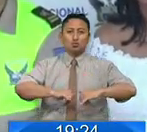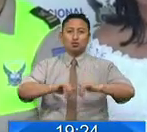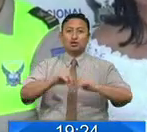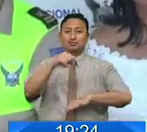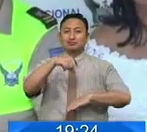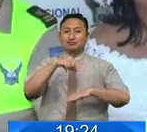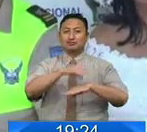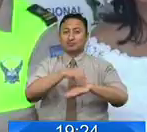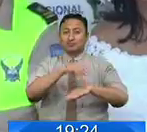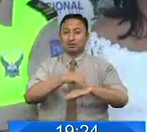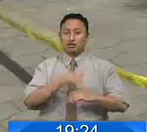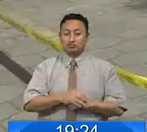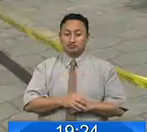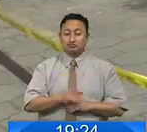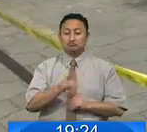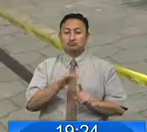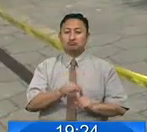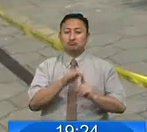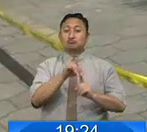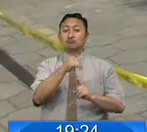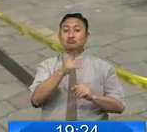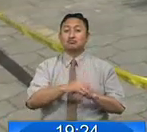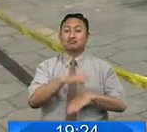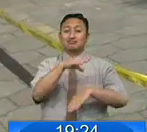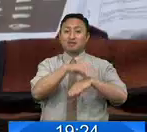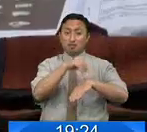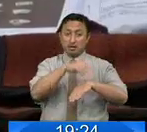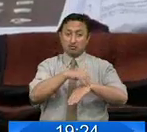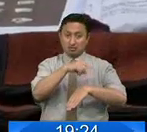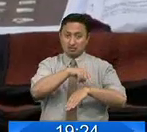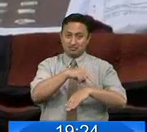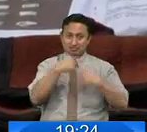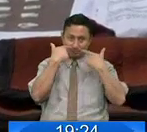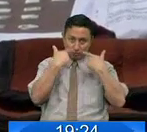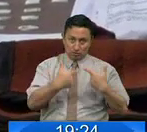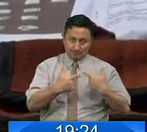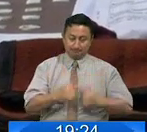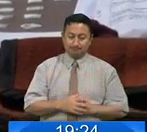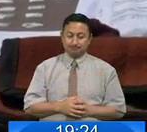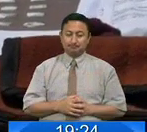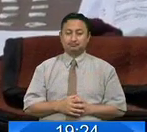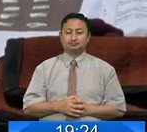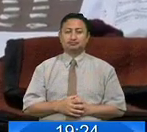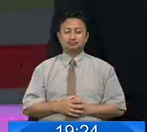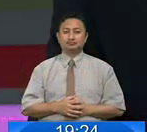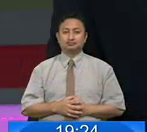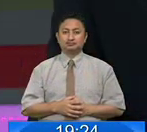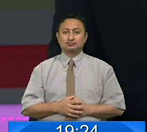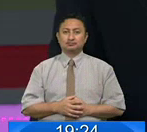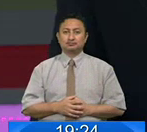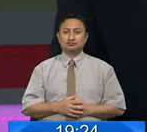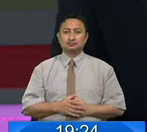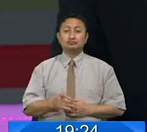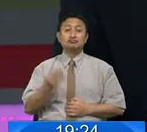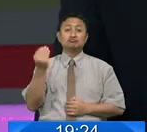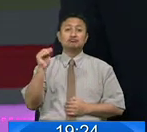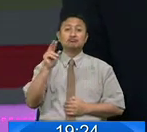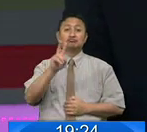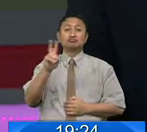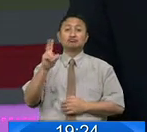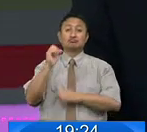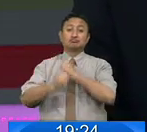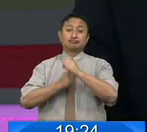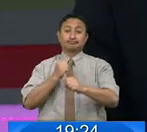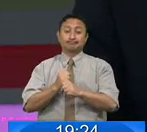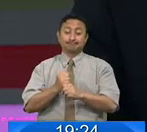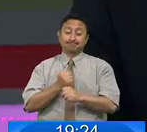la provincia de los ríos y especialmente el cantón quevedo informó de camacho una joven de 22 años de edad